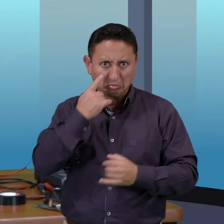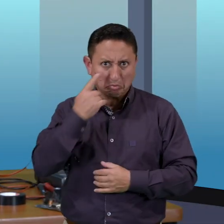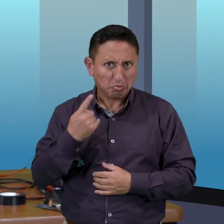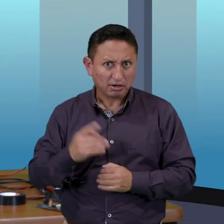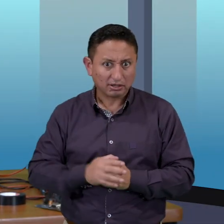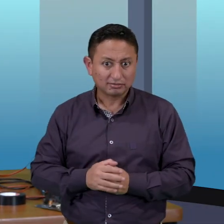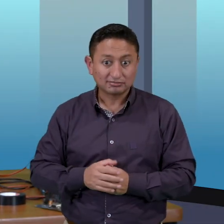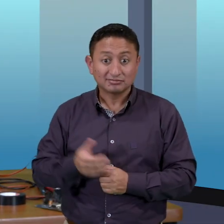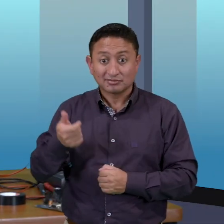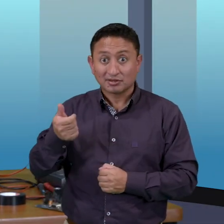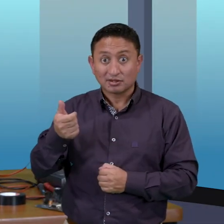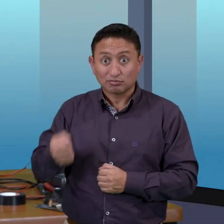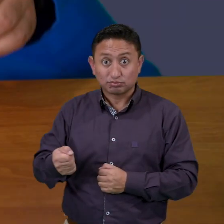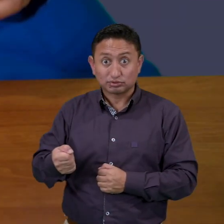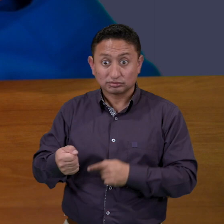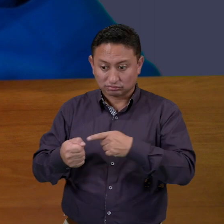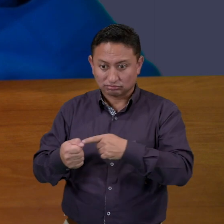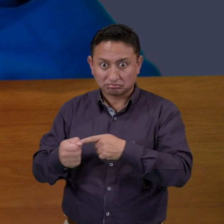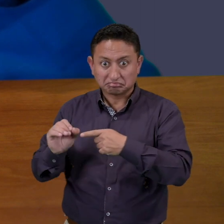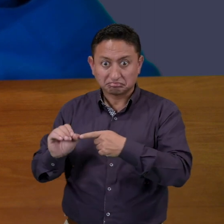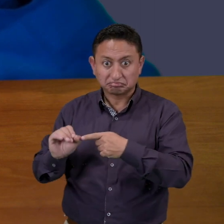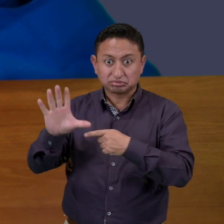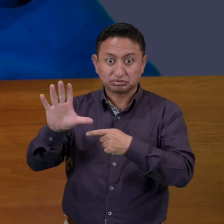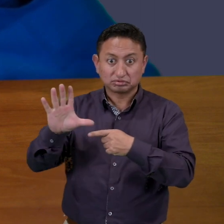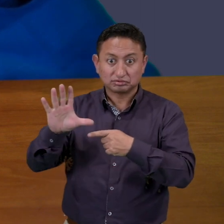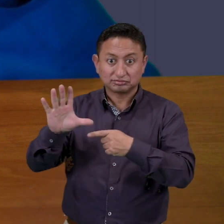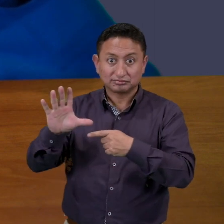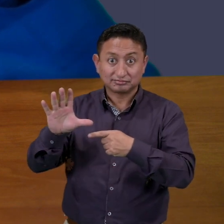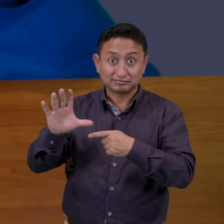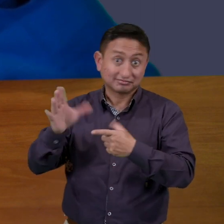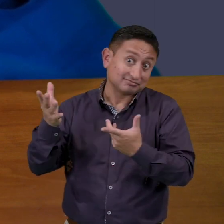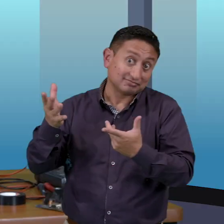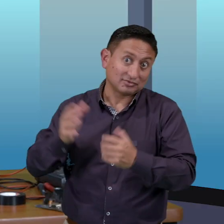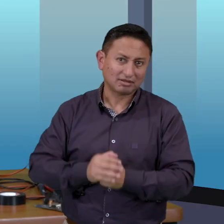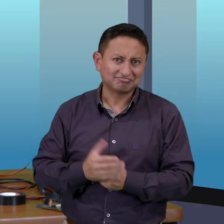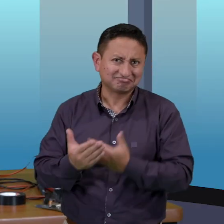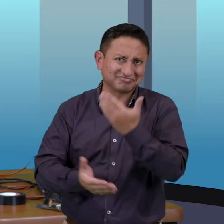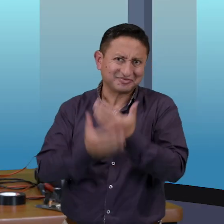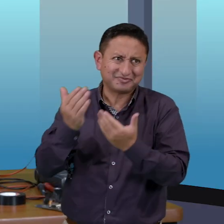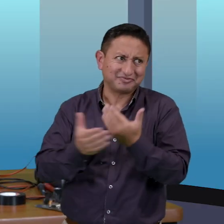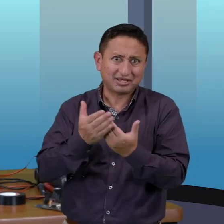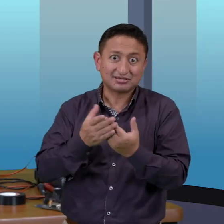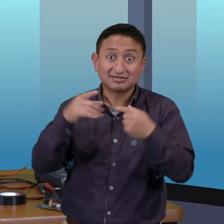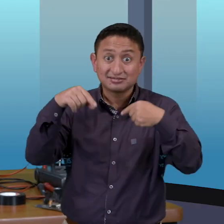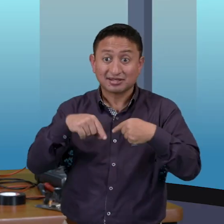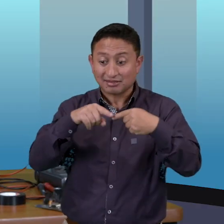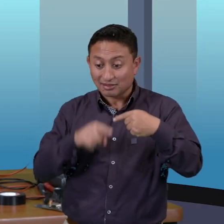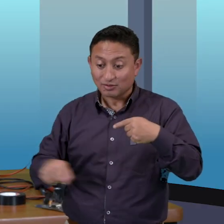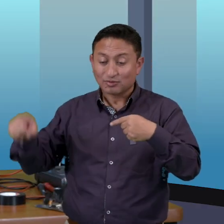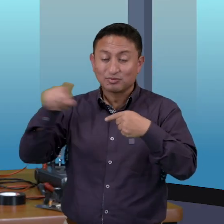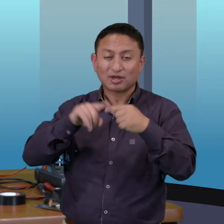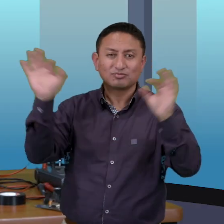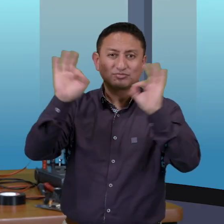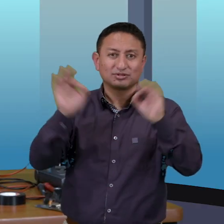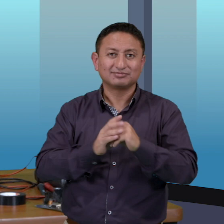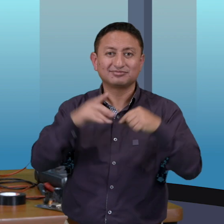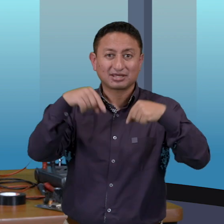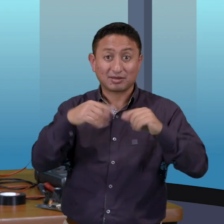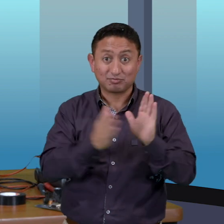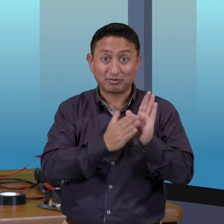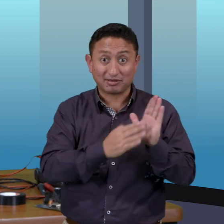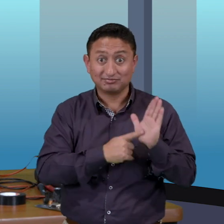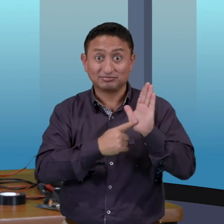prueben el circuito. En este momento la bombilla se encenderá. Así de fácil es realizar un circuito eléctrico y aquí tienen la